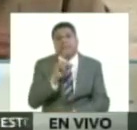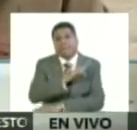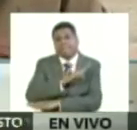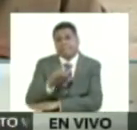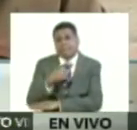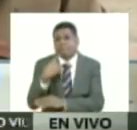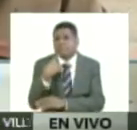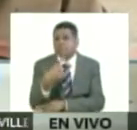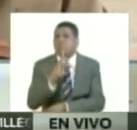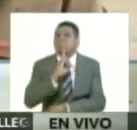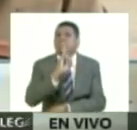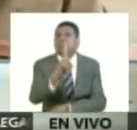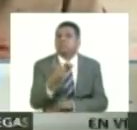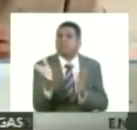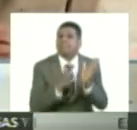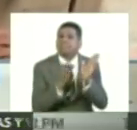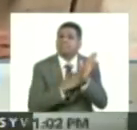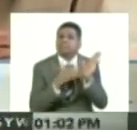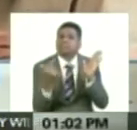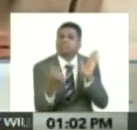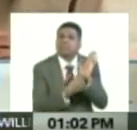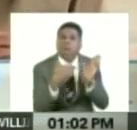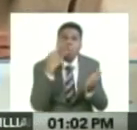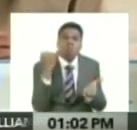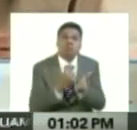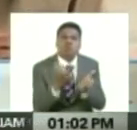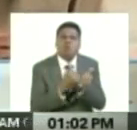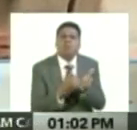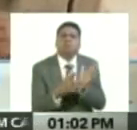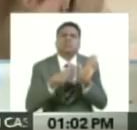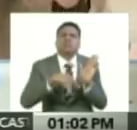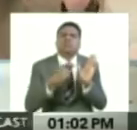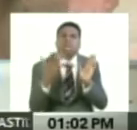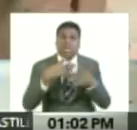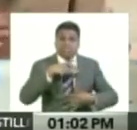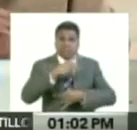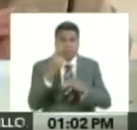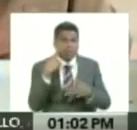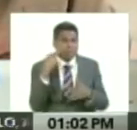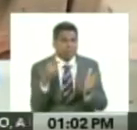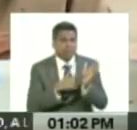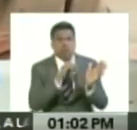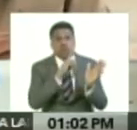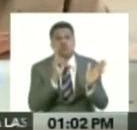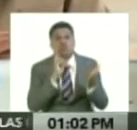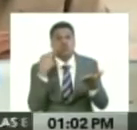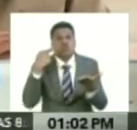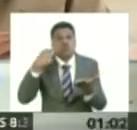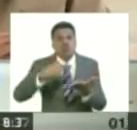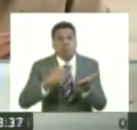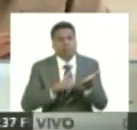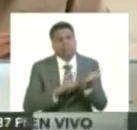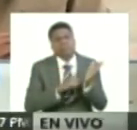sustanciar sus denuncias. Nosotros estamos muy interesados en ver cuáles son esos supuestos nombres que el señor Capriles tiene y cuáles son